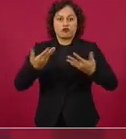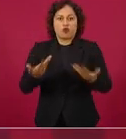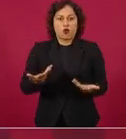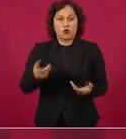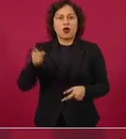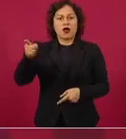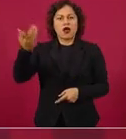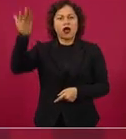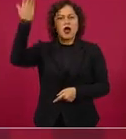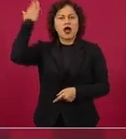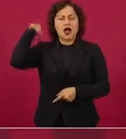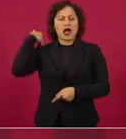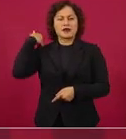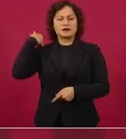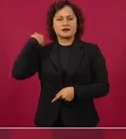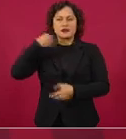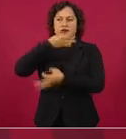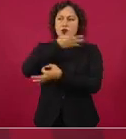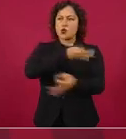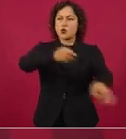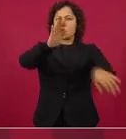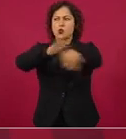proclamó la abolición de la esclavitud